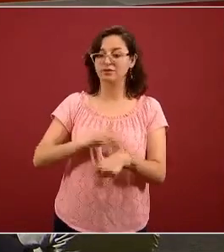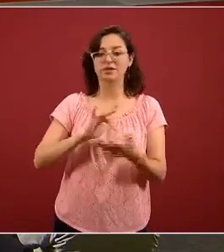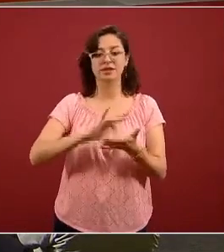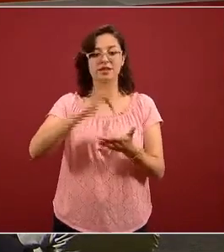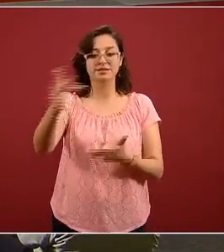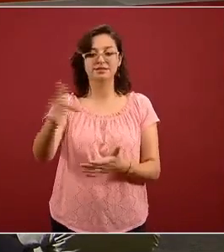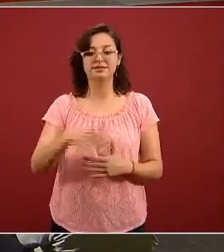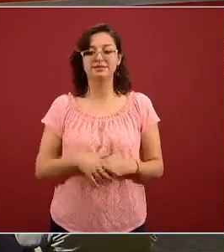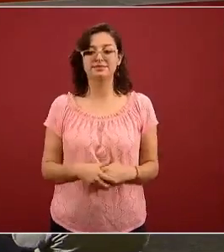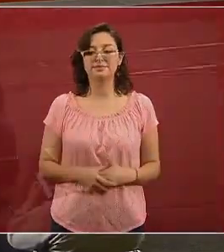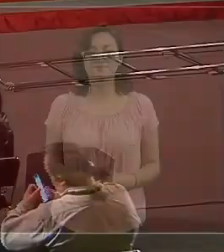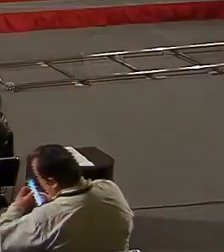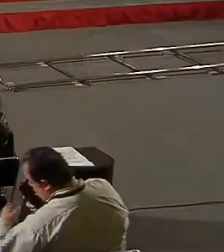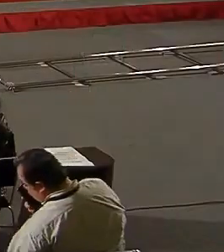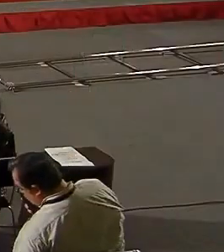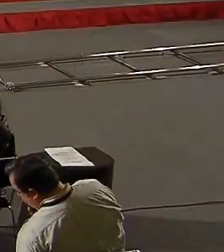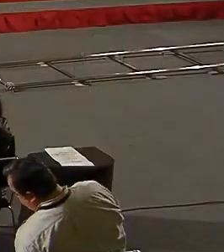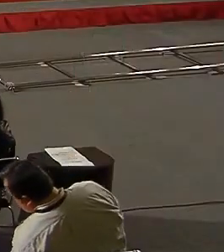gracias